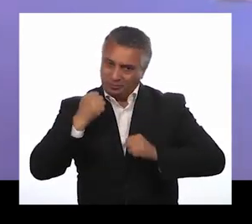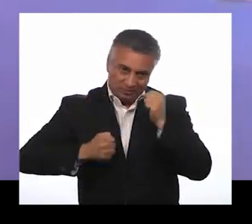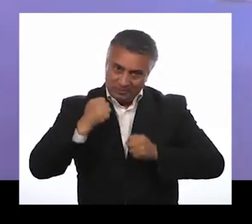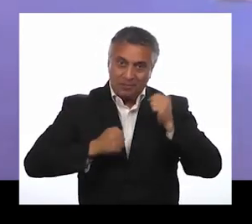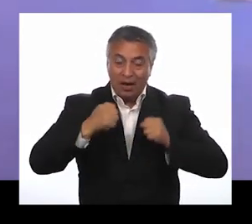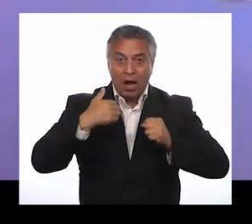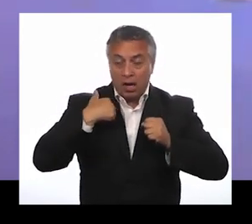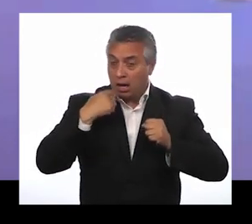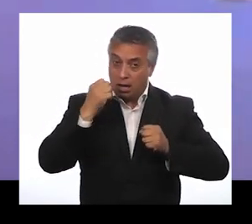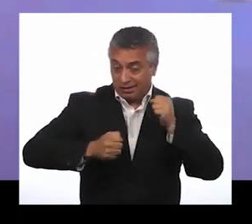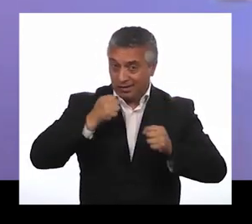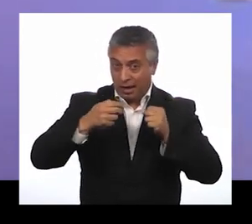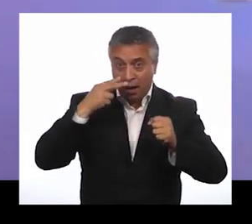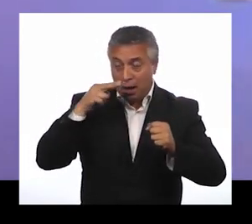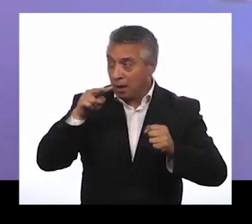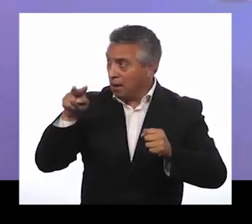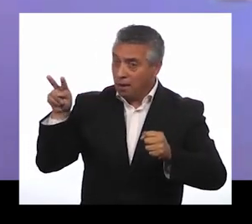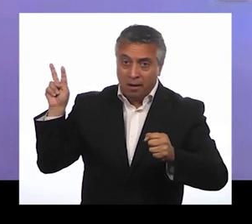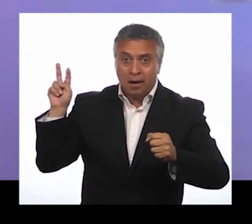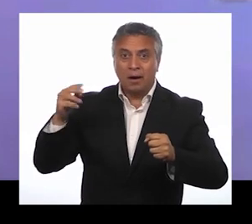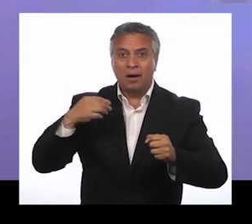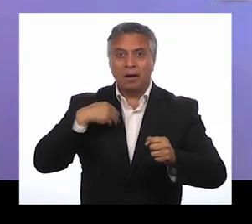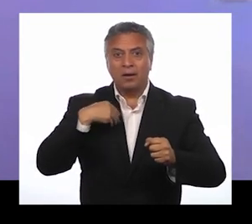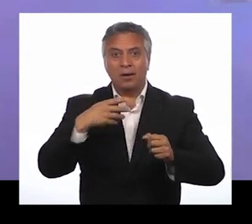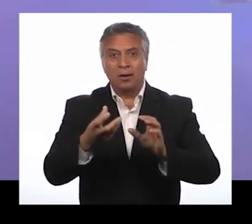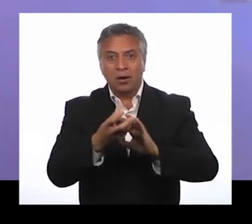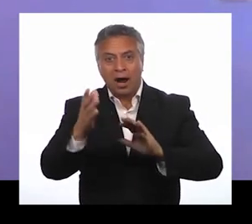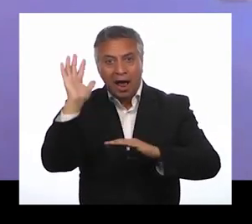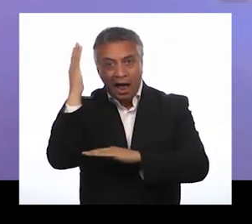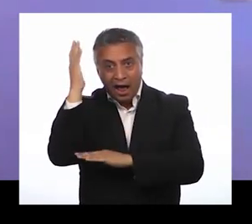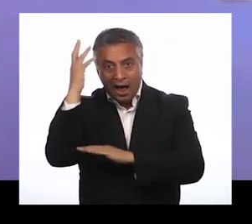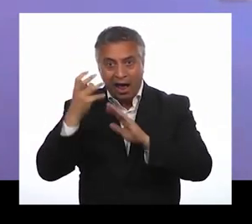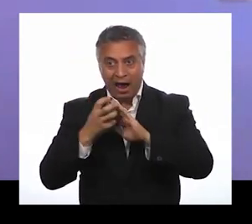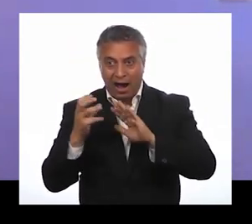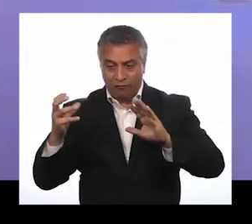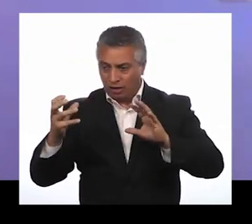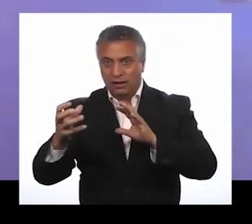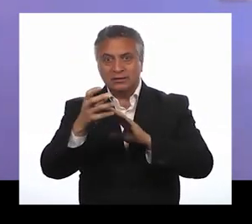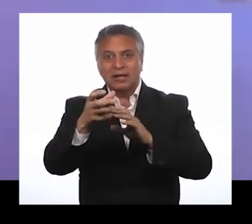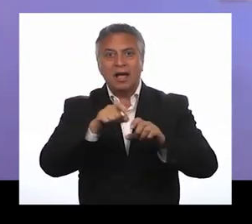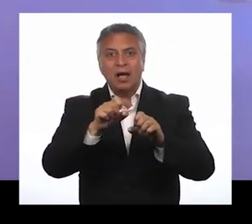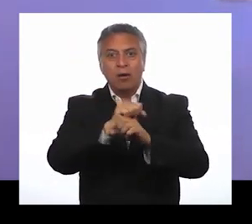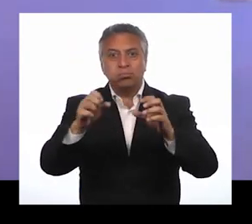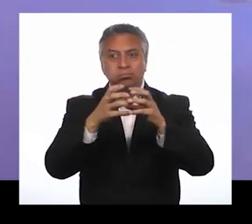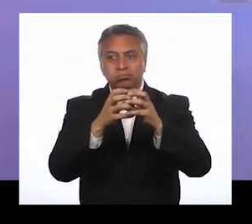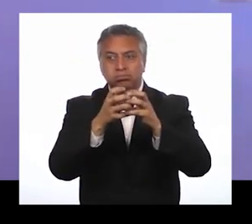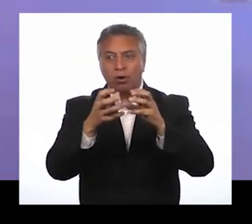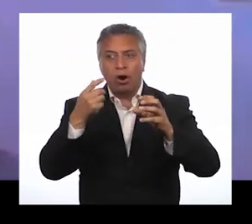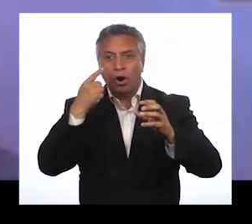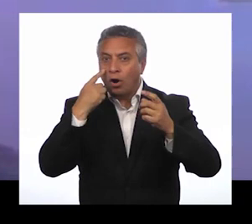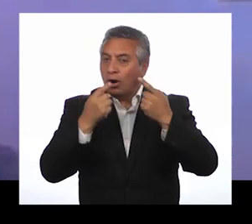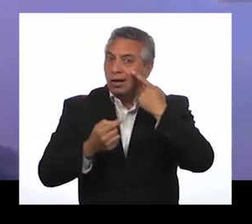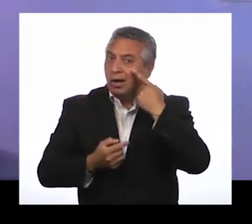miro hacia atrás. Y entre los disparos, una lacrimógena sale entre los árboles y me golpea el ojo